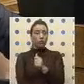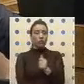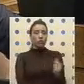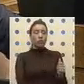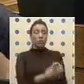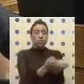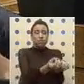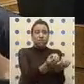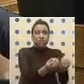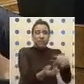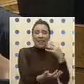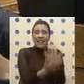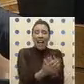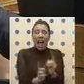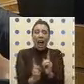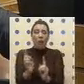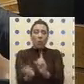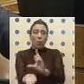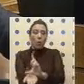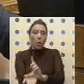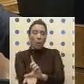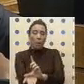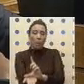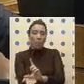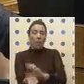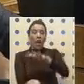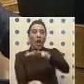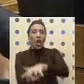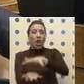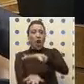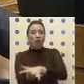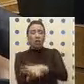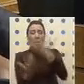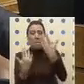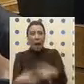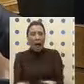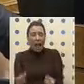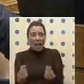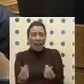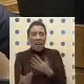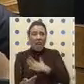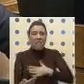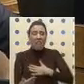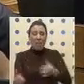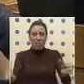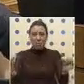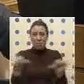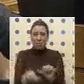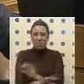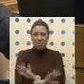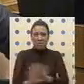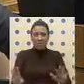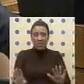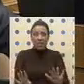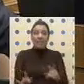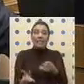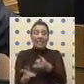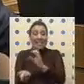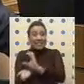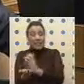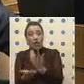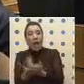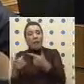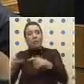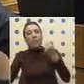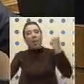posibles que tenemos en algunos lugares, con colchones de mala muerte, con baños deplorables, si tuviéramos dentro de esos centros espacios